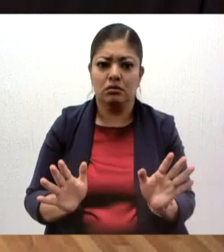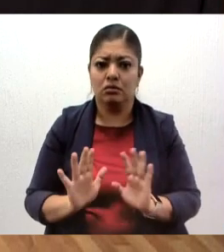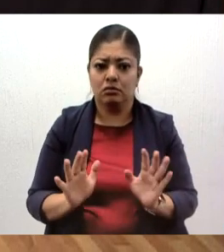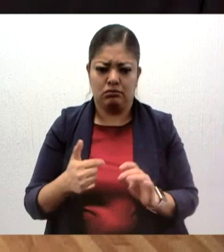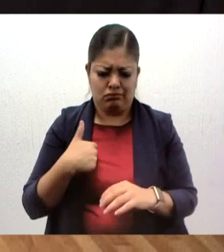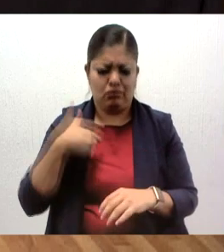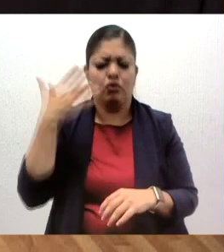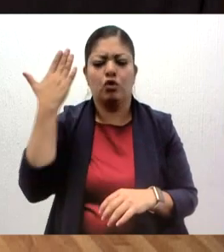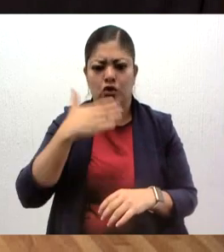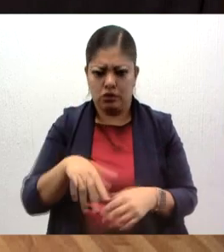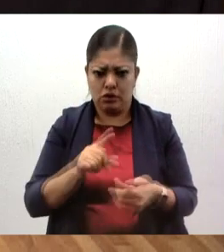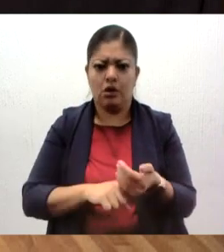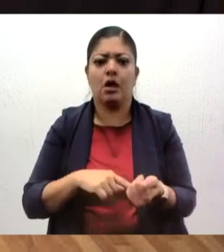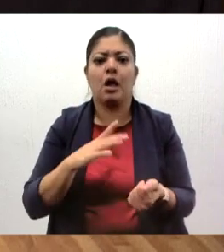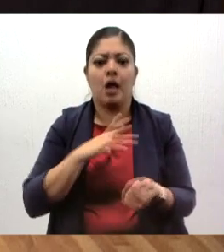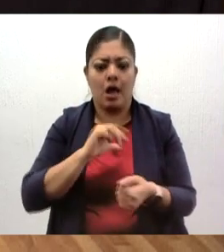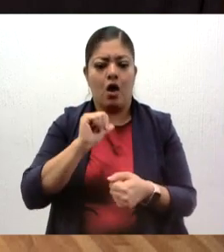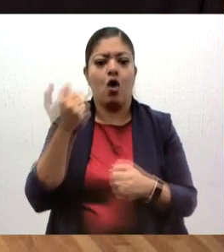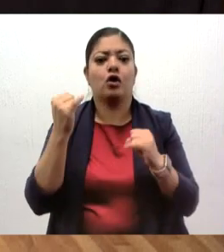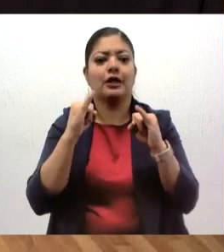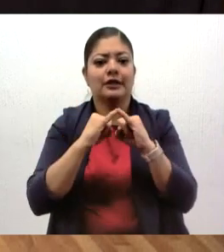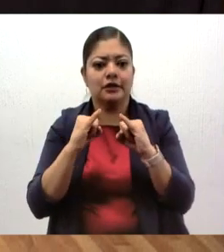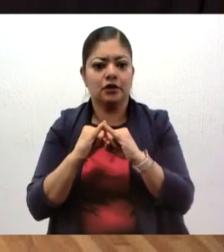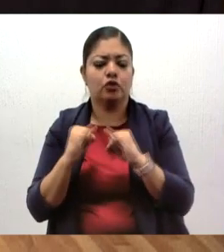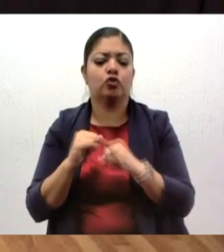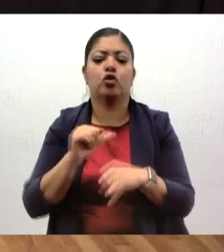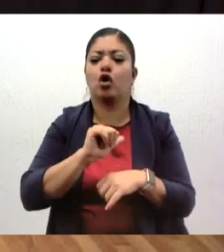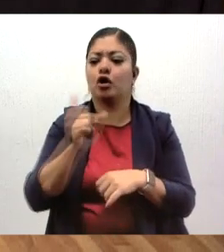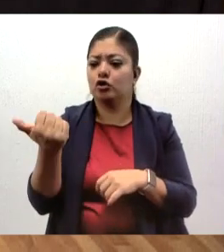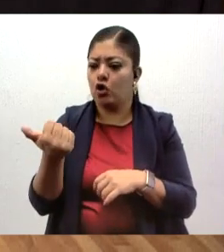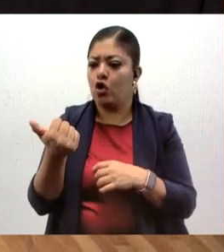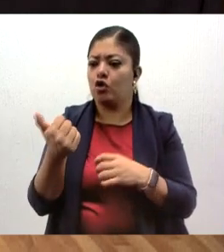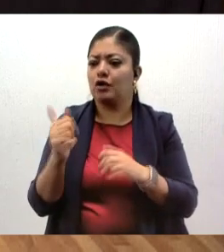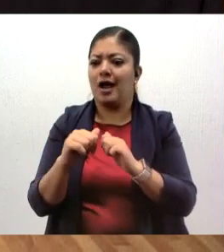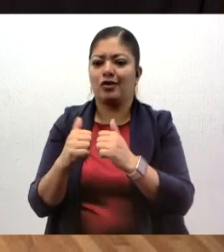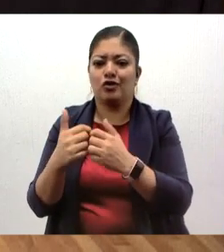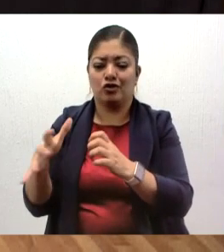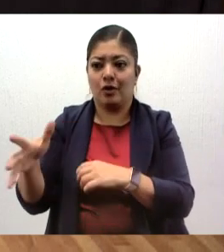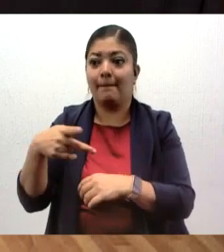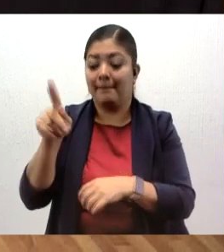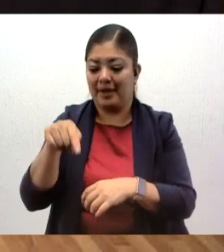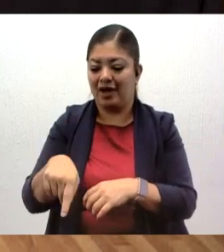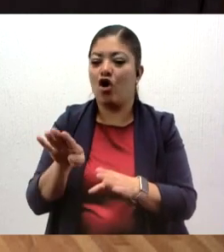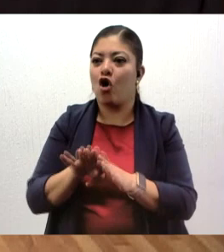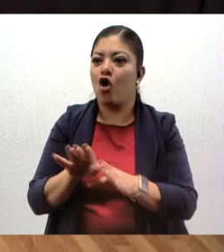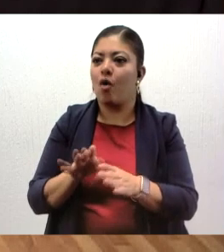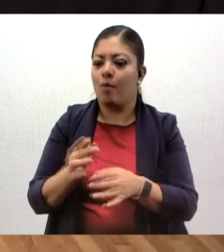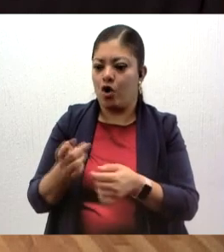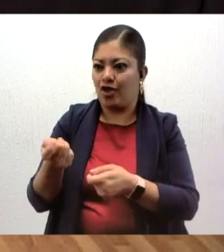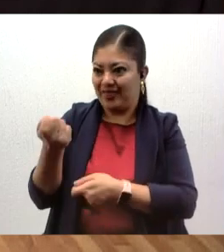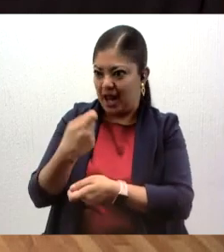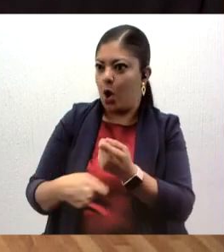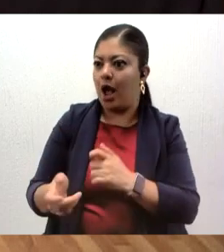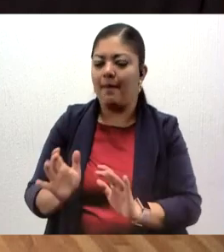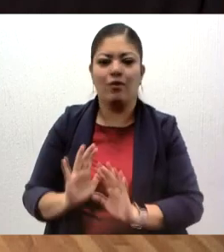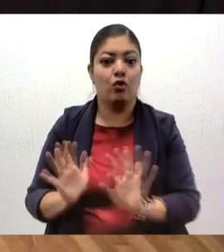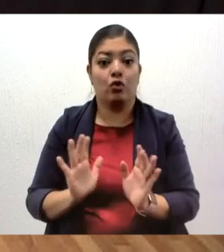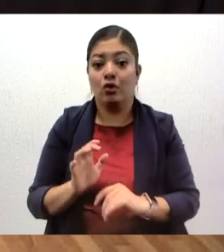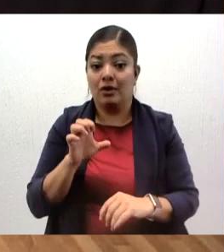da en otras instancias y en otros órganos pero esta no es una moneda de cambio Es simplemente nuestra